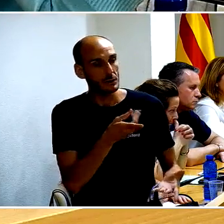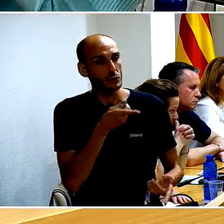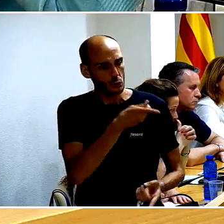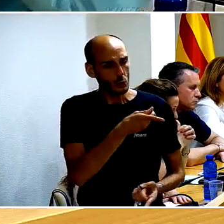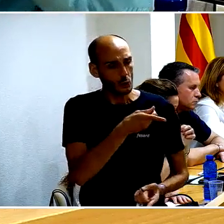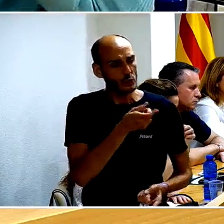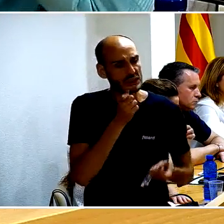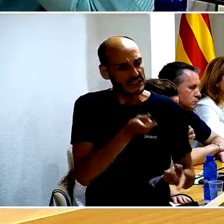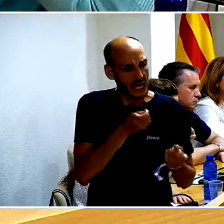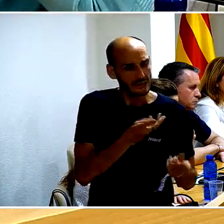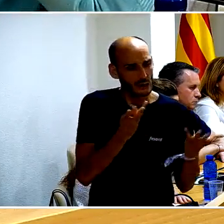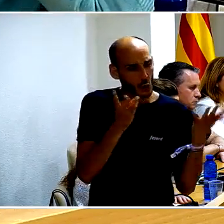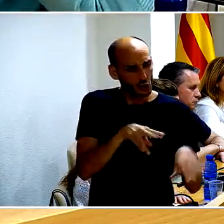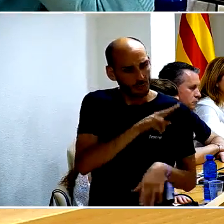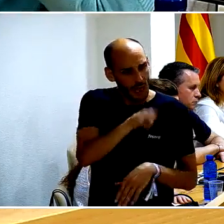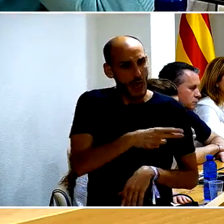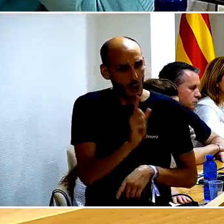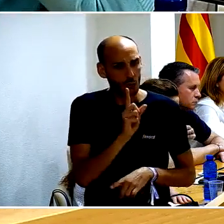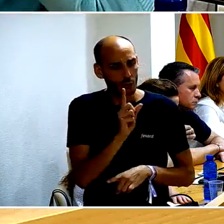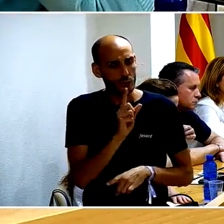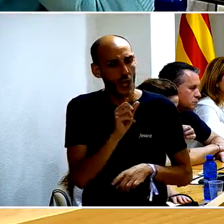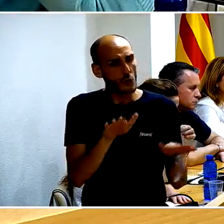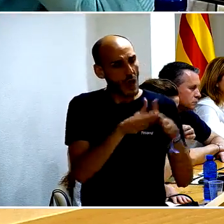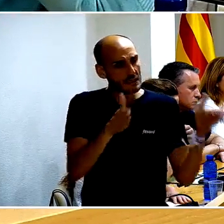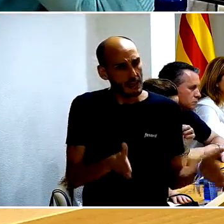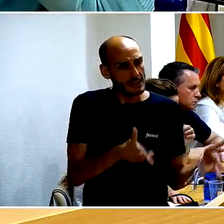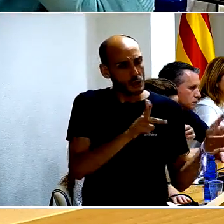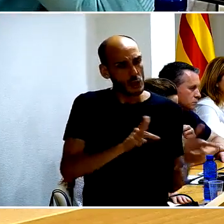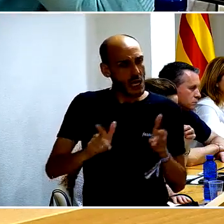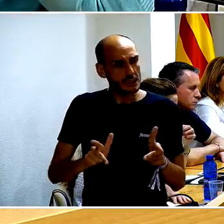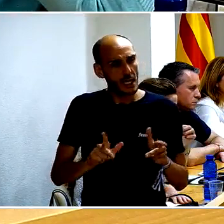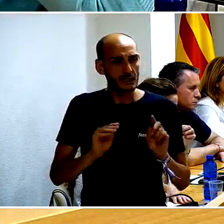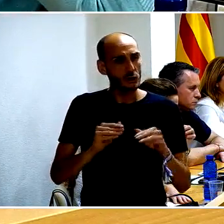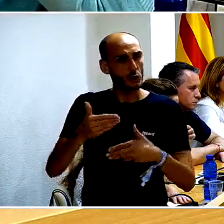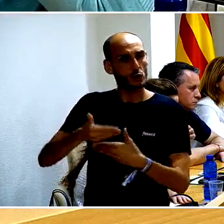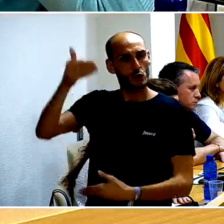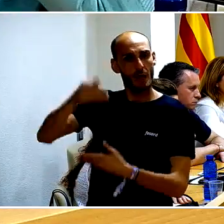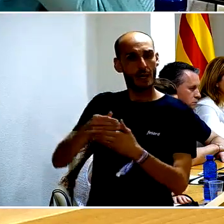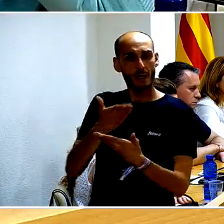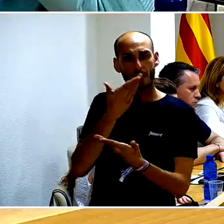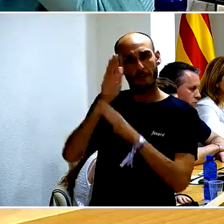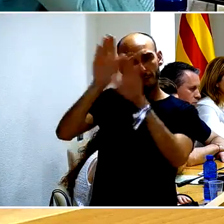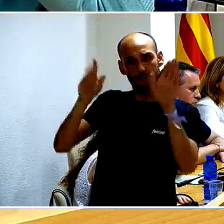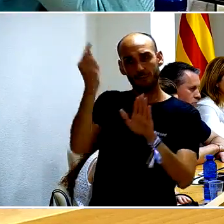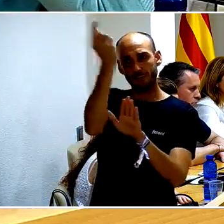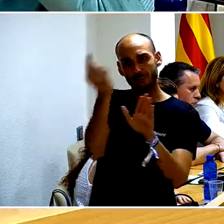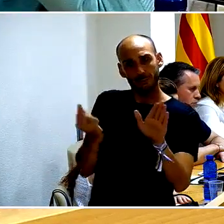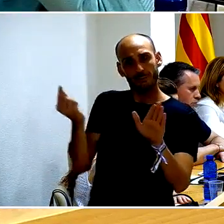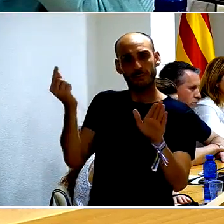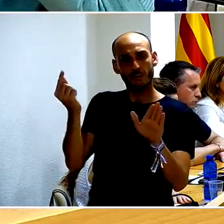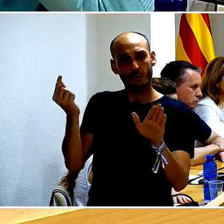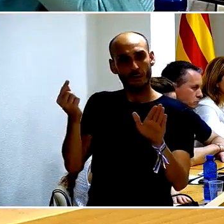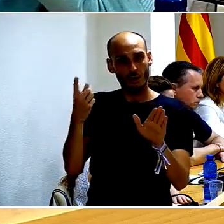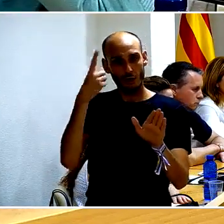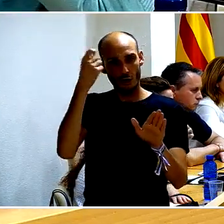menos 8.000 euros en unas mesas y unas sillas y un vinilo en su pared, que no creo que le haga falta para trabajar? Eso sí quería,